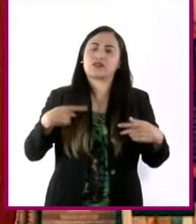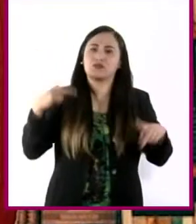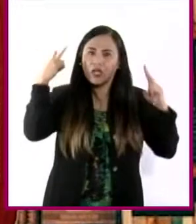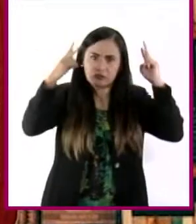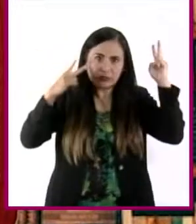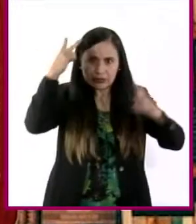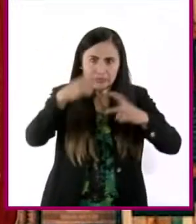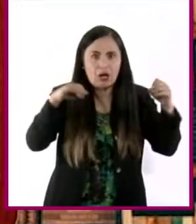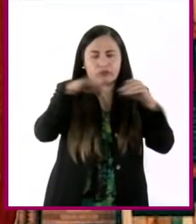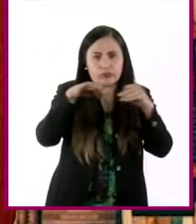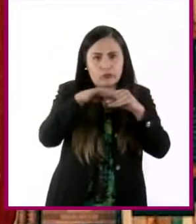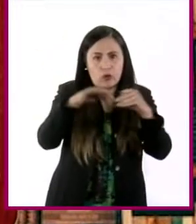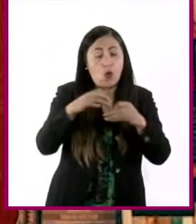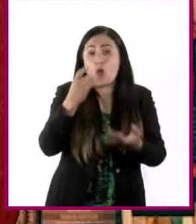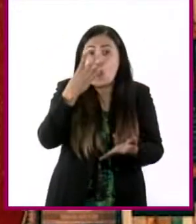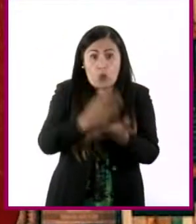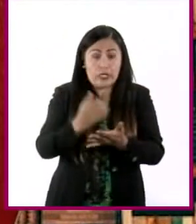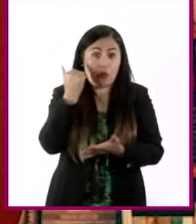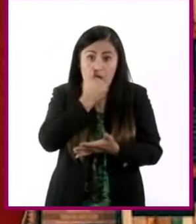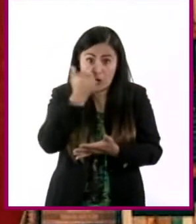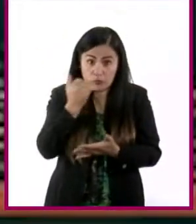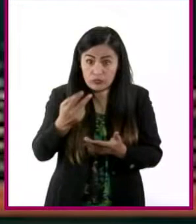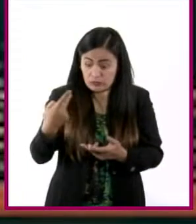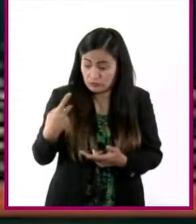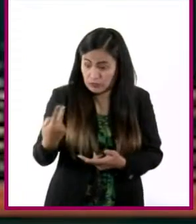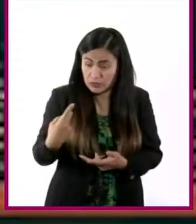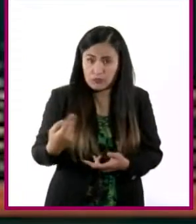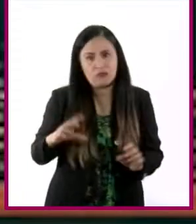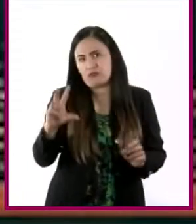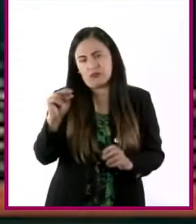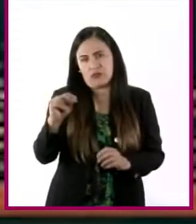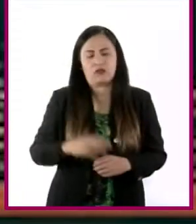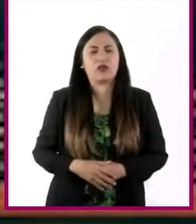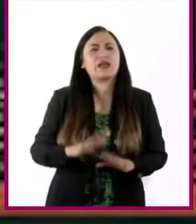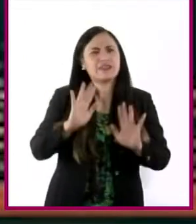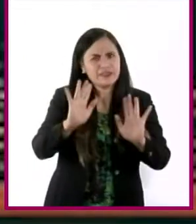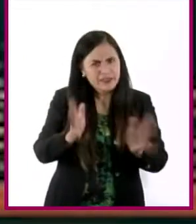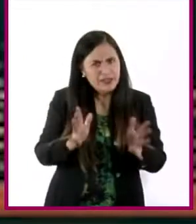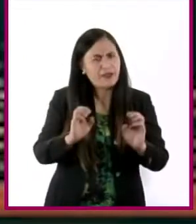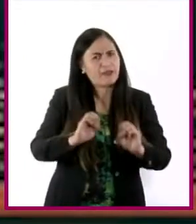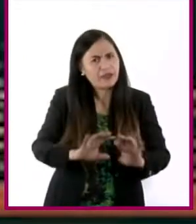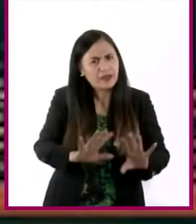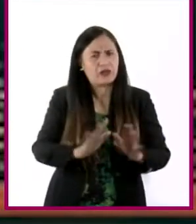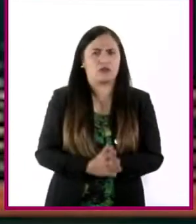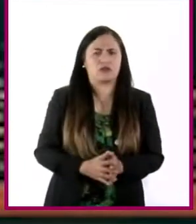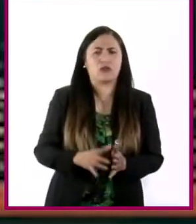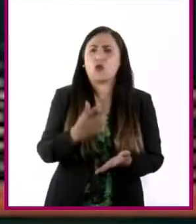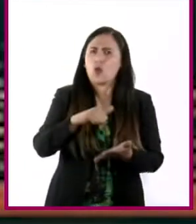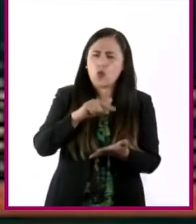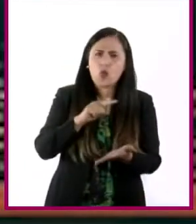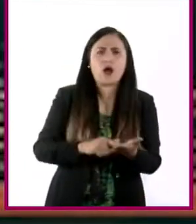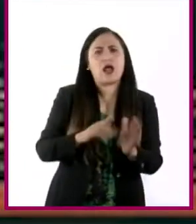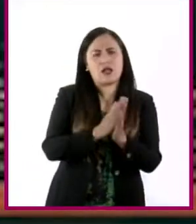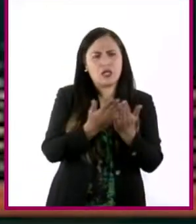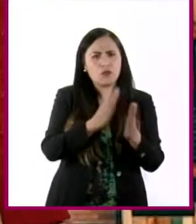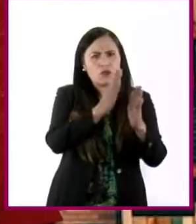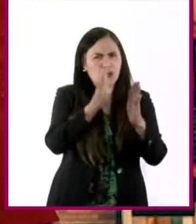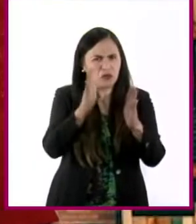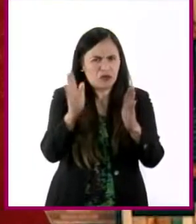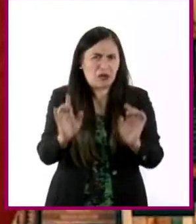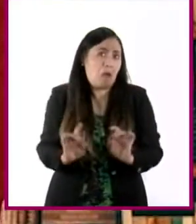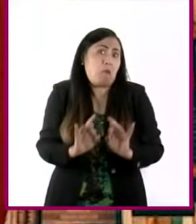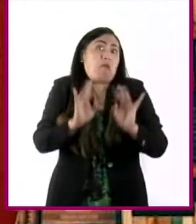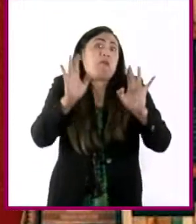solo estudiantes como ustedes o nosotros. ¡Hola! Hugo, ya déjalos. Uno no va a una biblioteca así de la nada. Además,